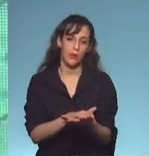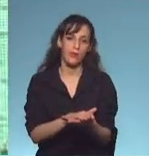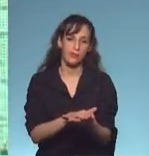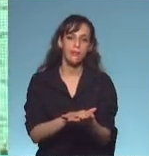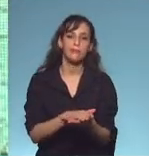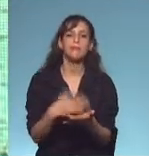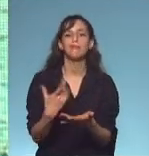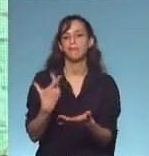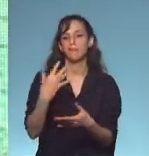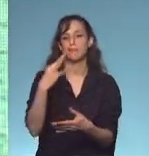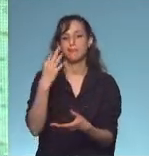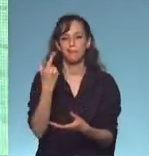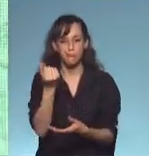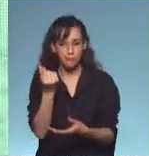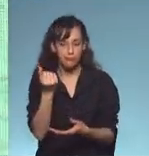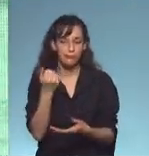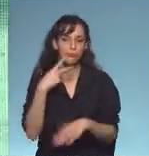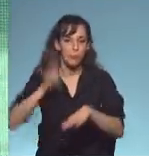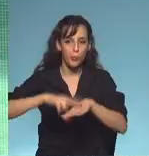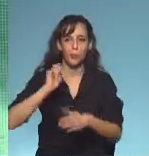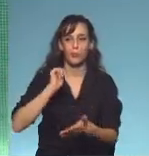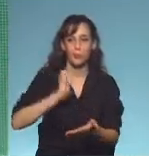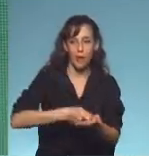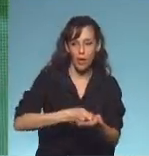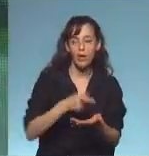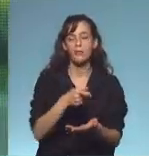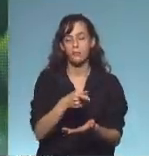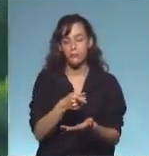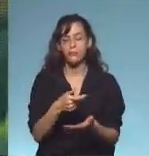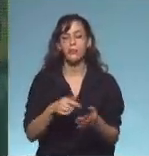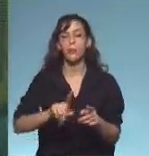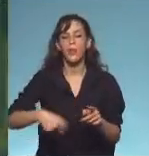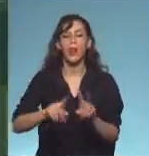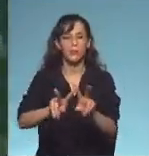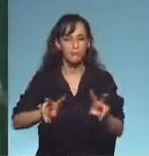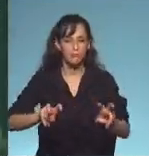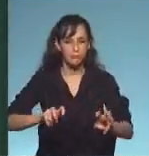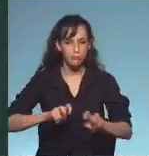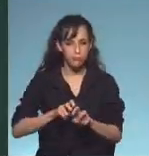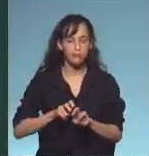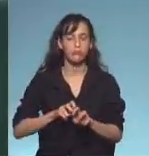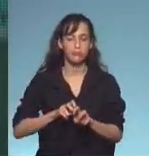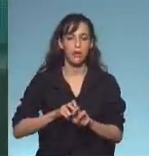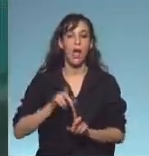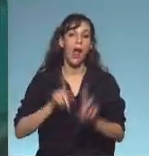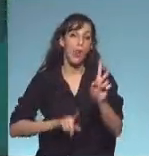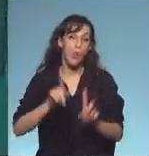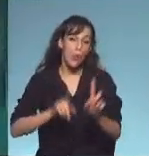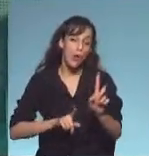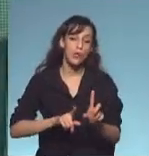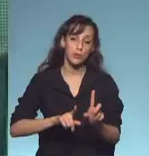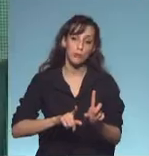grandes fortunas. Se empezó a recaudar precisamente por estos aportes, algunos fueron por la vía